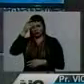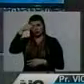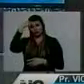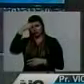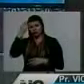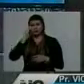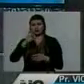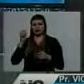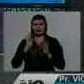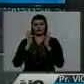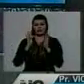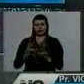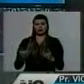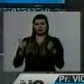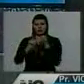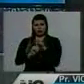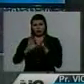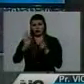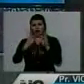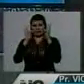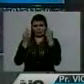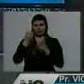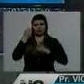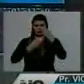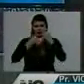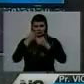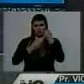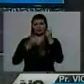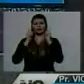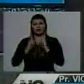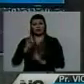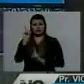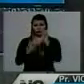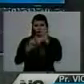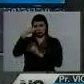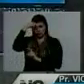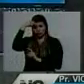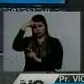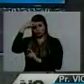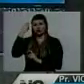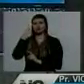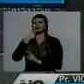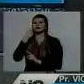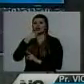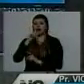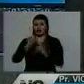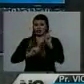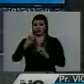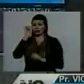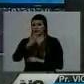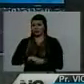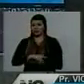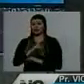fortalezcan el matrimonio o la familia o la empresa. Y hay costumbres que simplemente son destructivas.